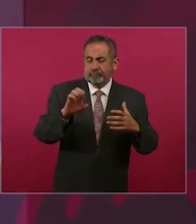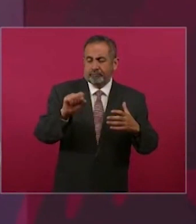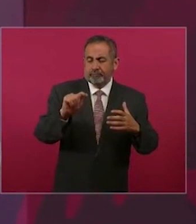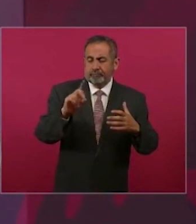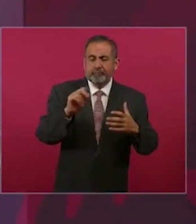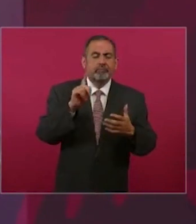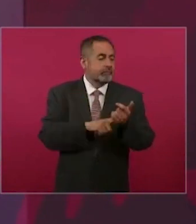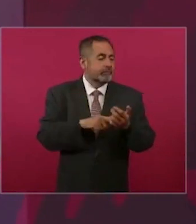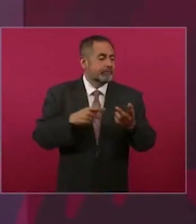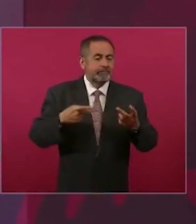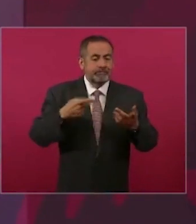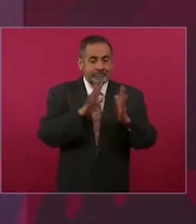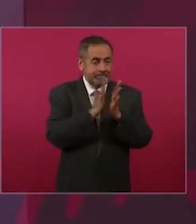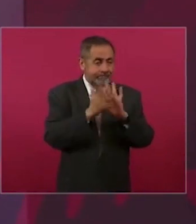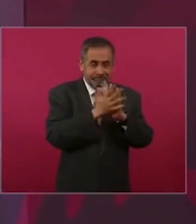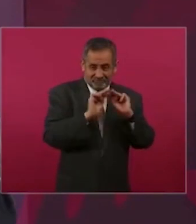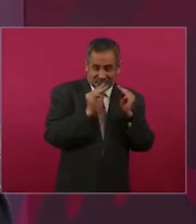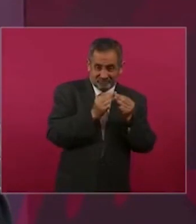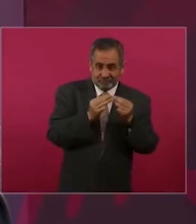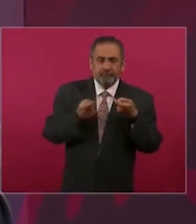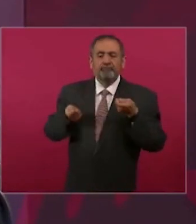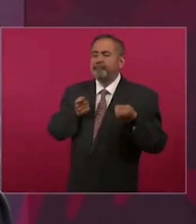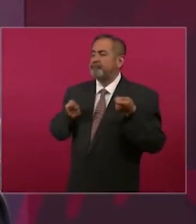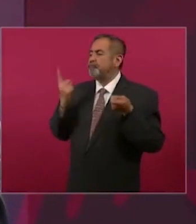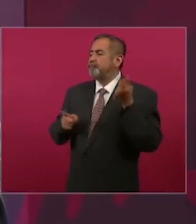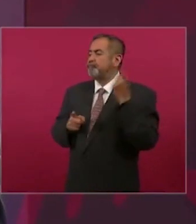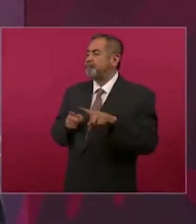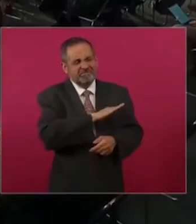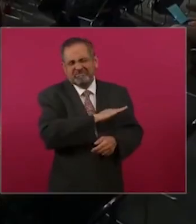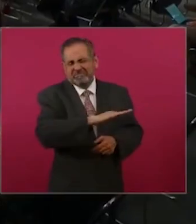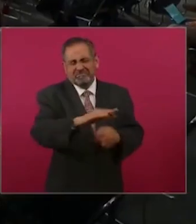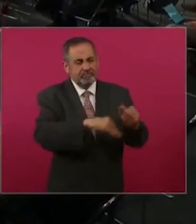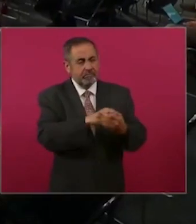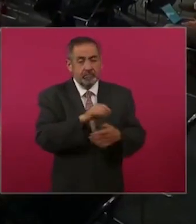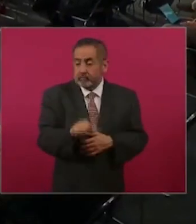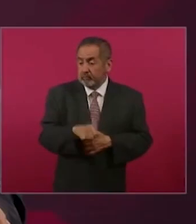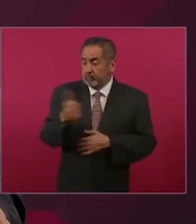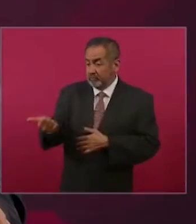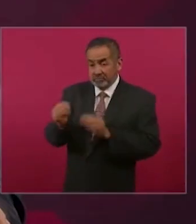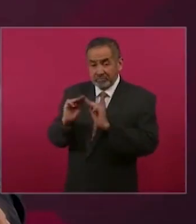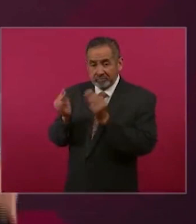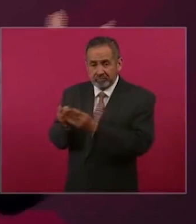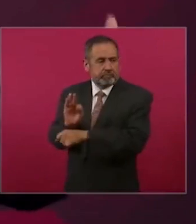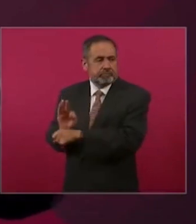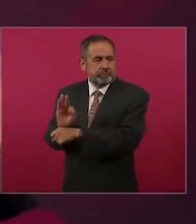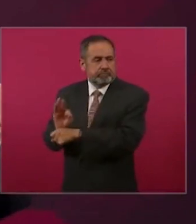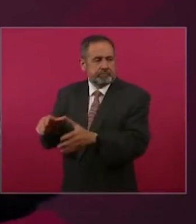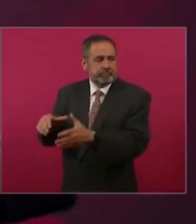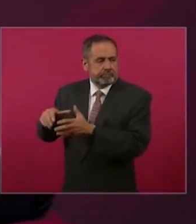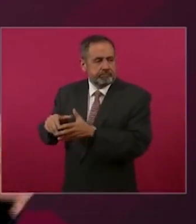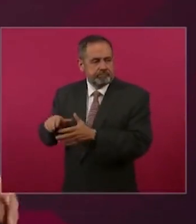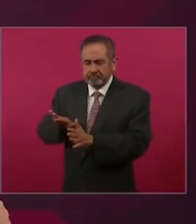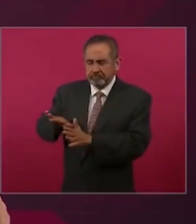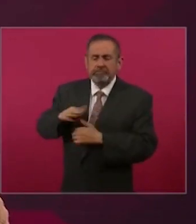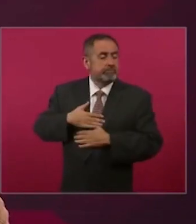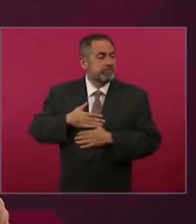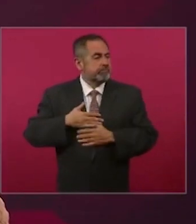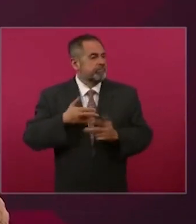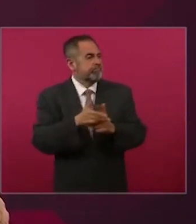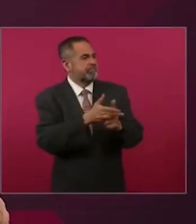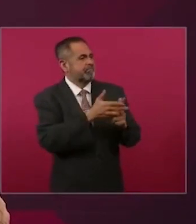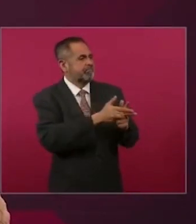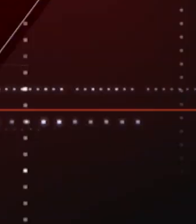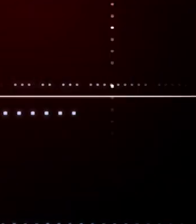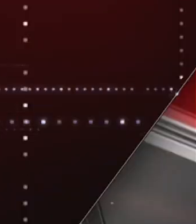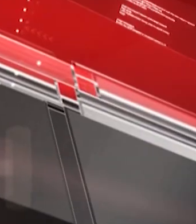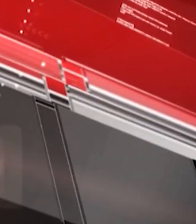apoyo a su partido a su movimiento en sus candidatos Muchas gracias y